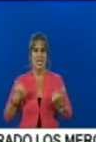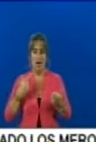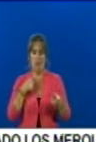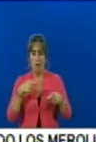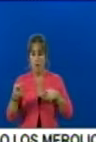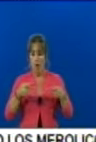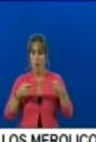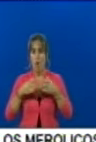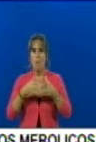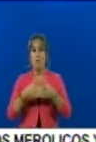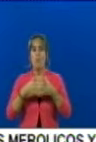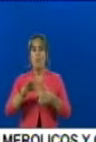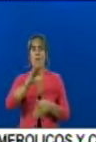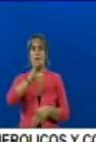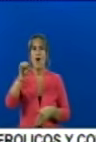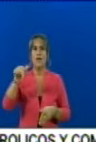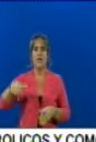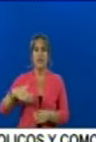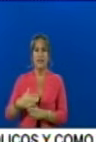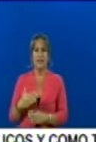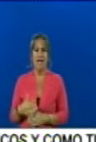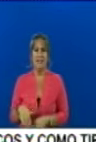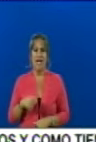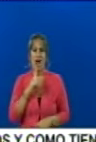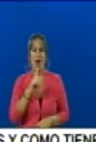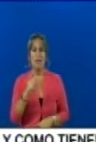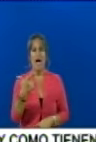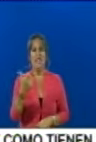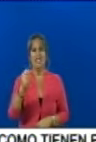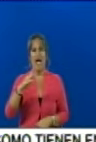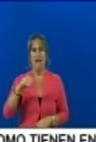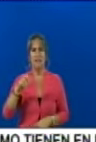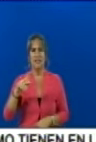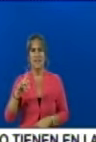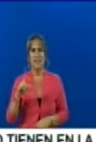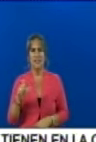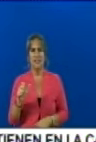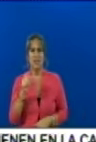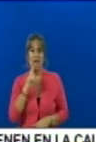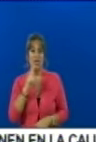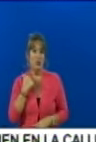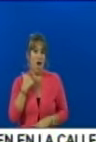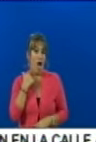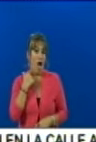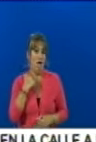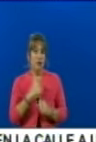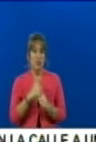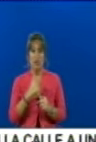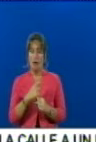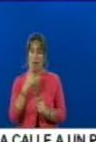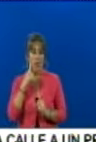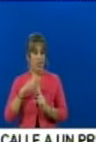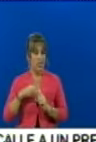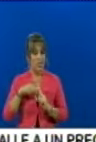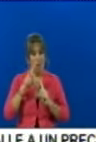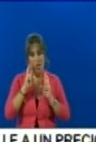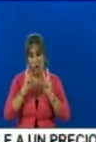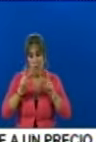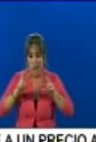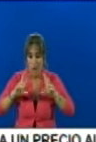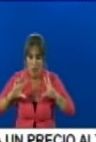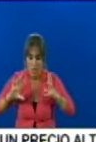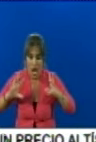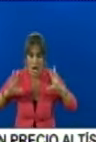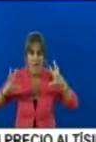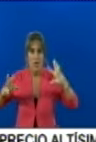operaciones del puerto Guillermón Moncada. Hablamos de Yamirka Roque Cardero. Ella durante sus años de labor ha sido testigo de la evolución de una entidad